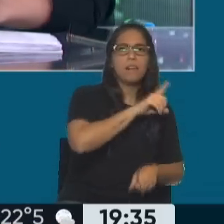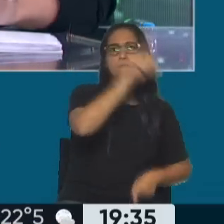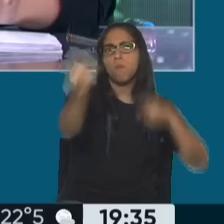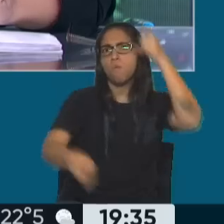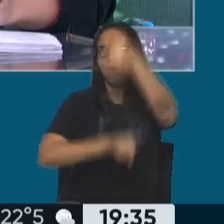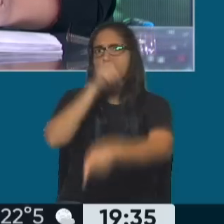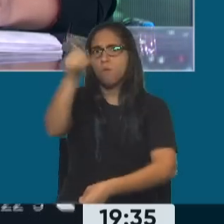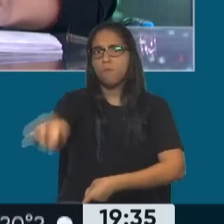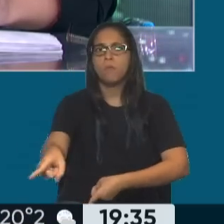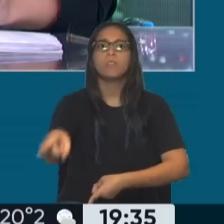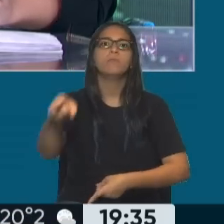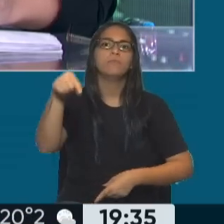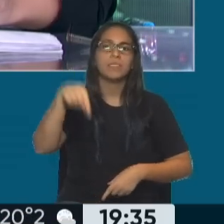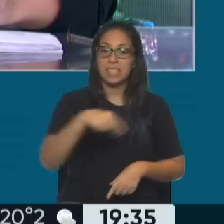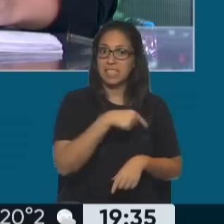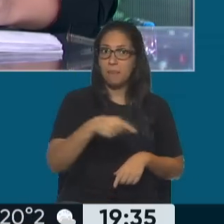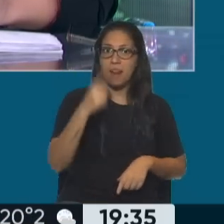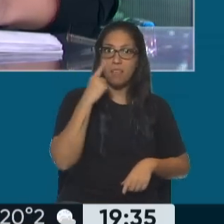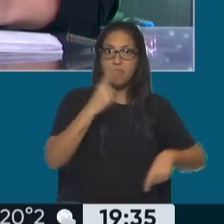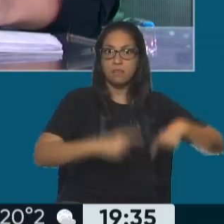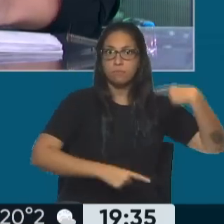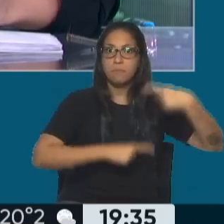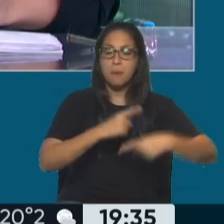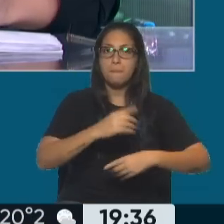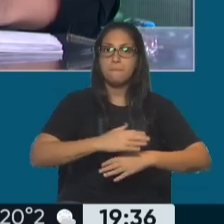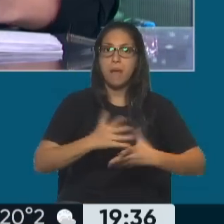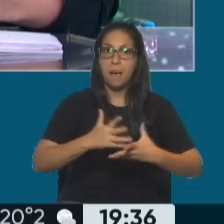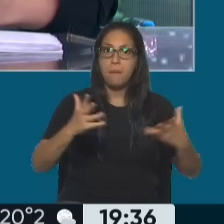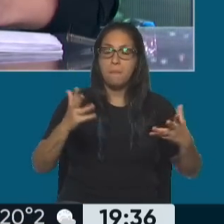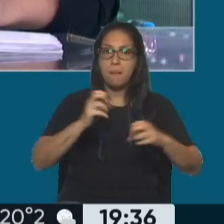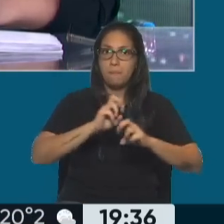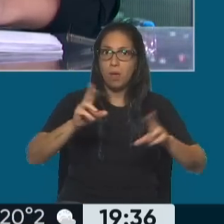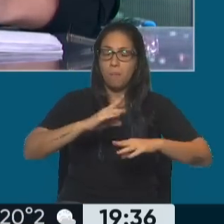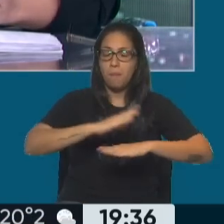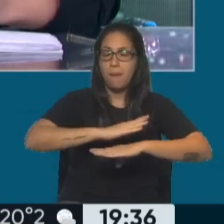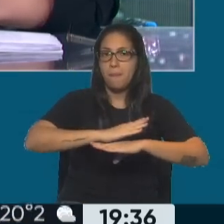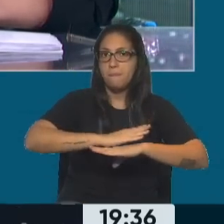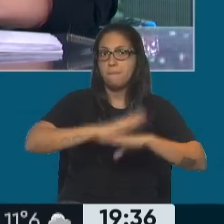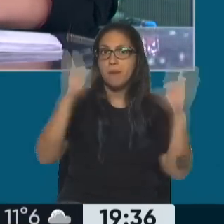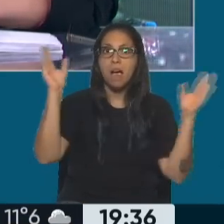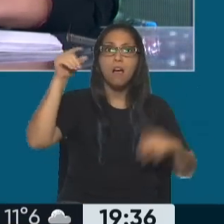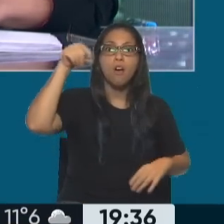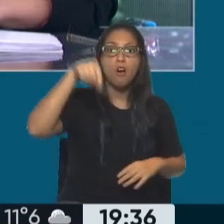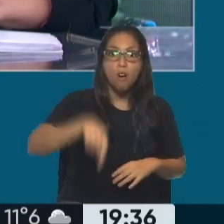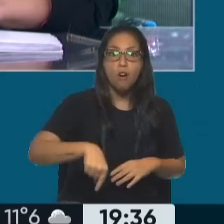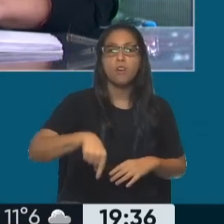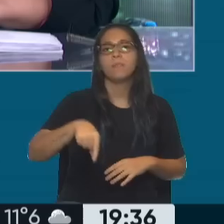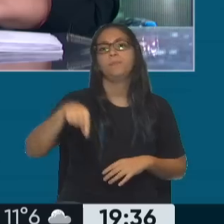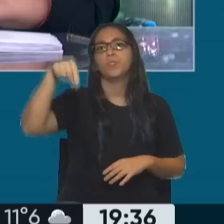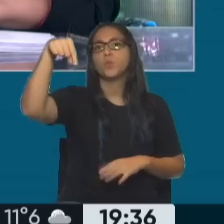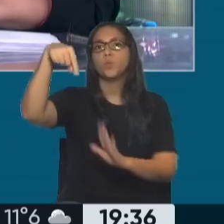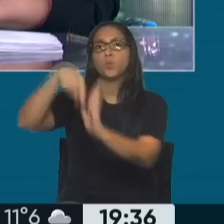que conocimos esto a lo largo de la semana, esta tensión que iba creciendo, y hoy lo que se conoció fue que desde el sur